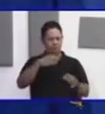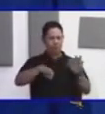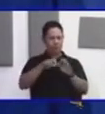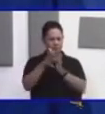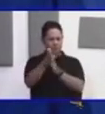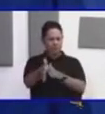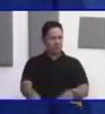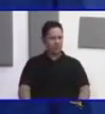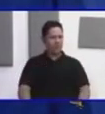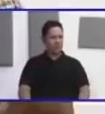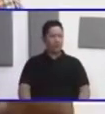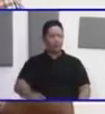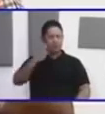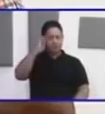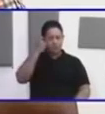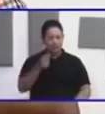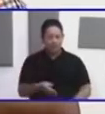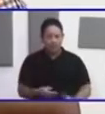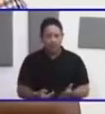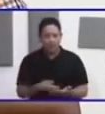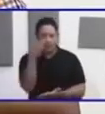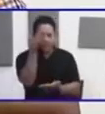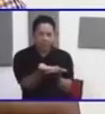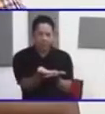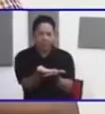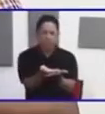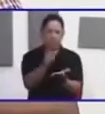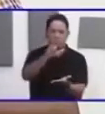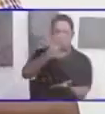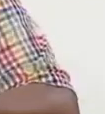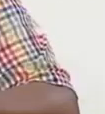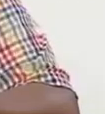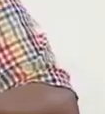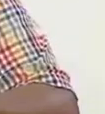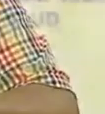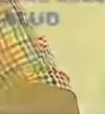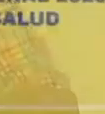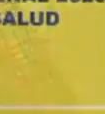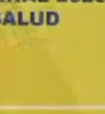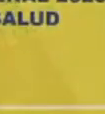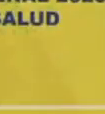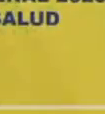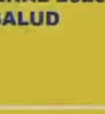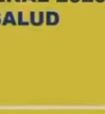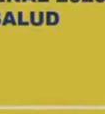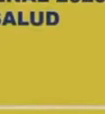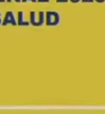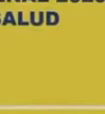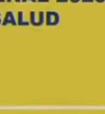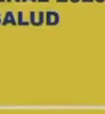señor gobernador, nosotros quisimos presentar el día de hoy todo lo que está relacionado con el plan bienal, para darle claridad a la